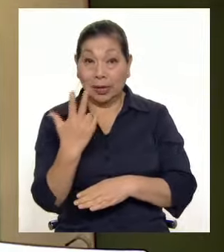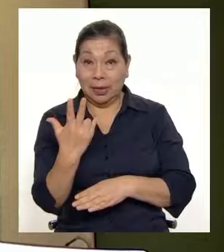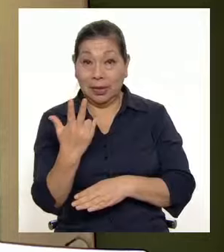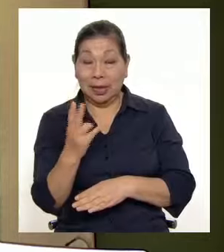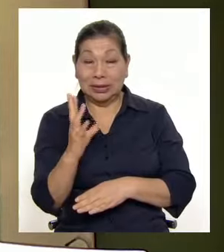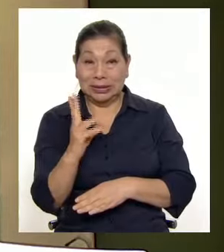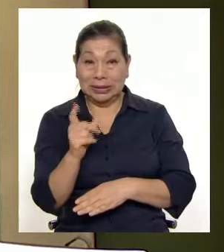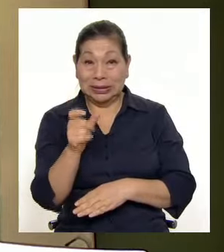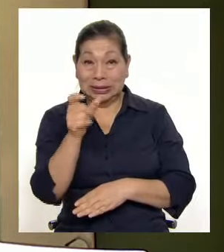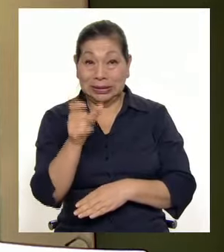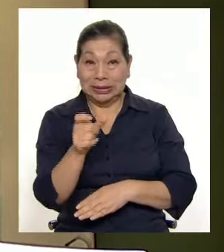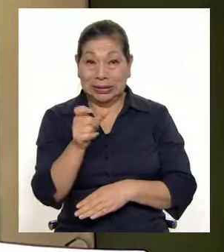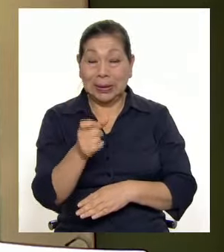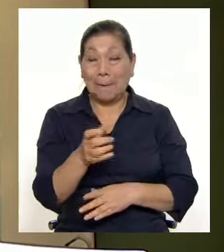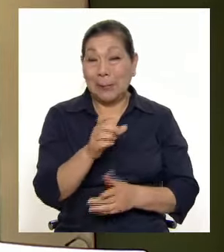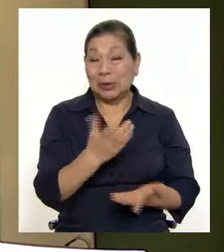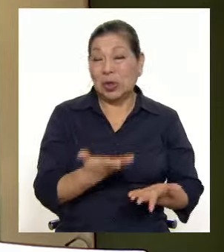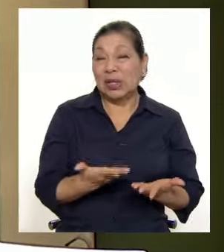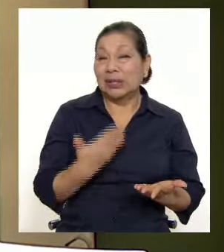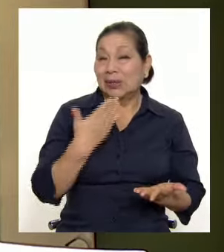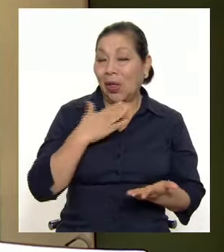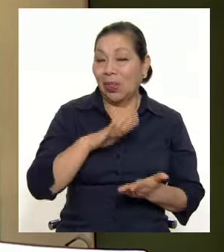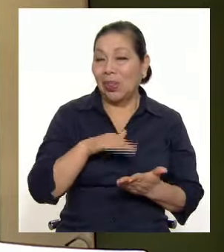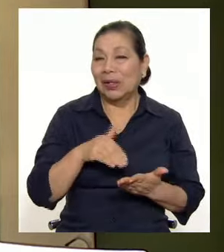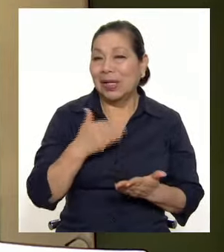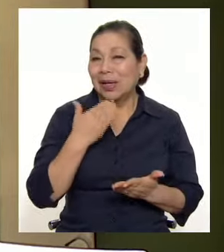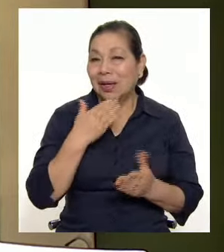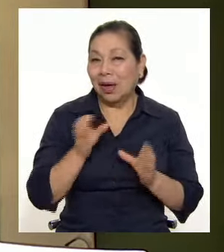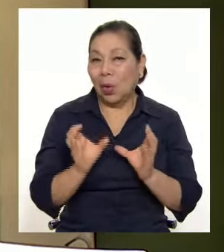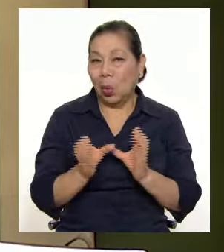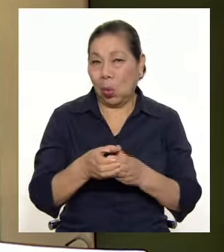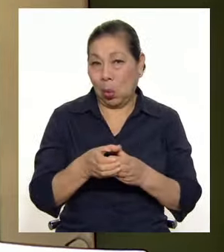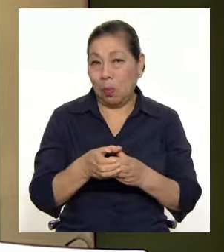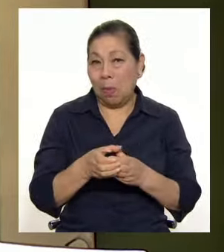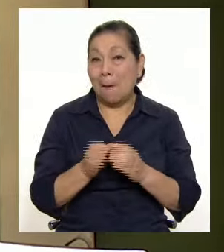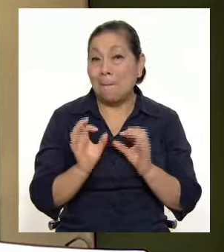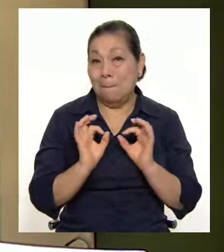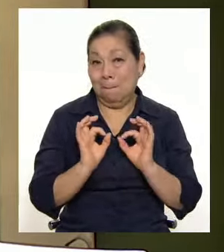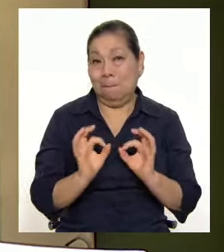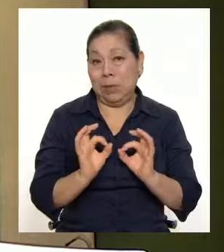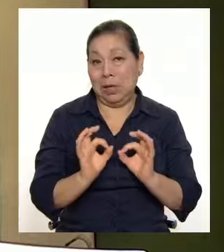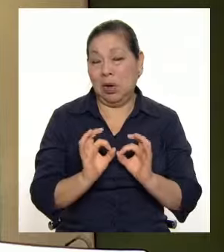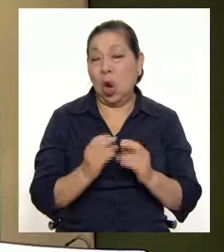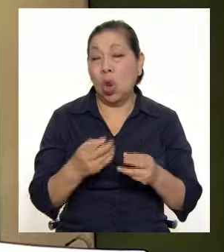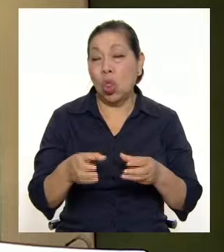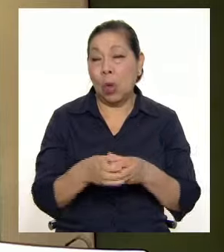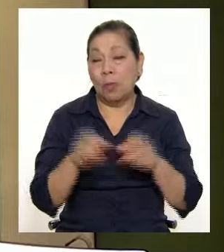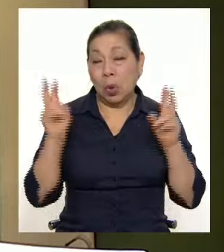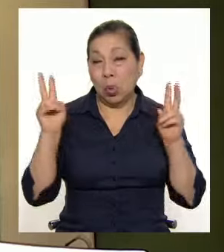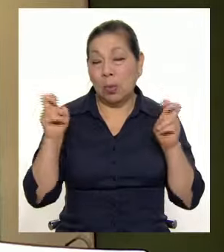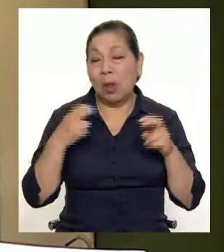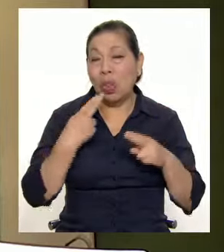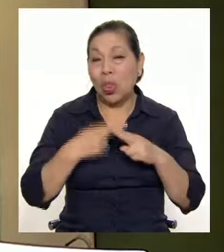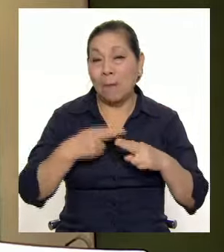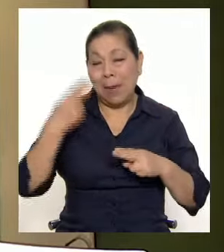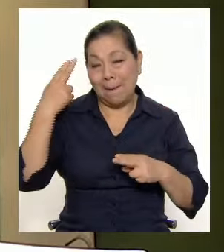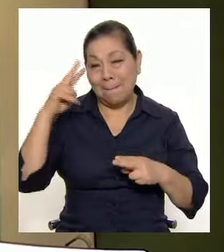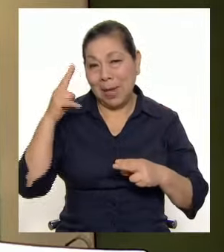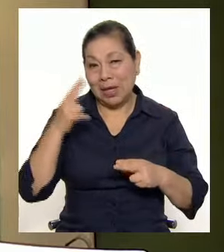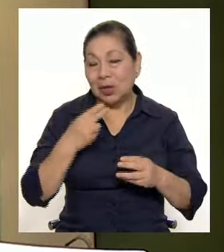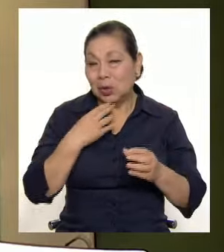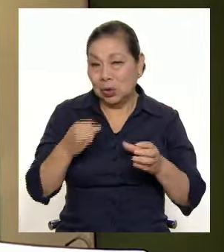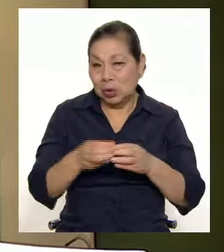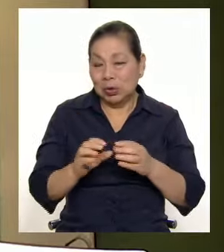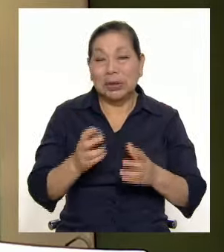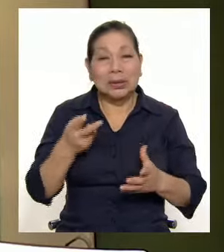implicados en delitos de extorsión y sicariato. Todos ellos serían miembros de la organización criminal Los Mexicanos, cuyo cabecilla estaría implicado